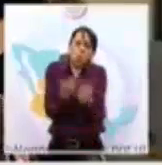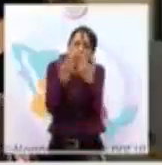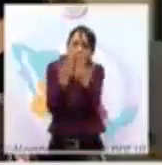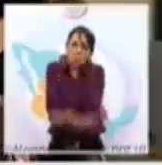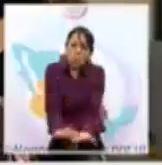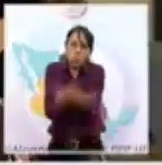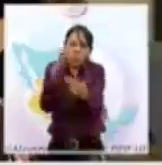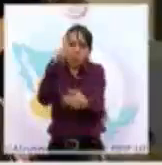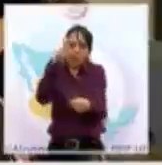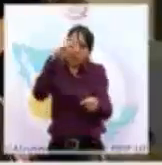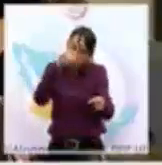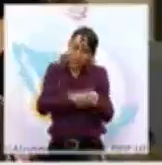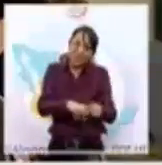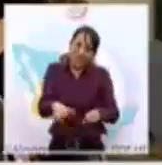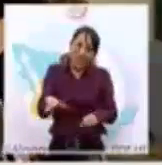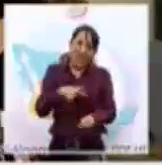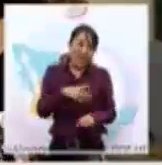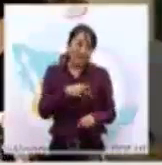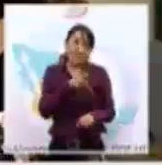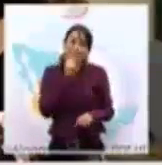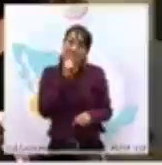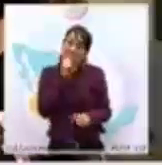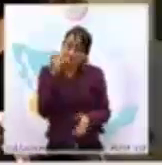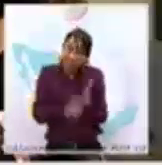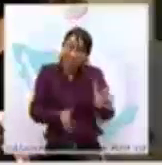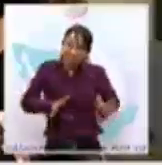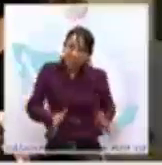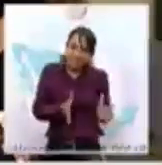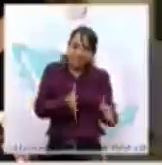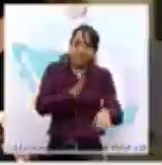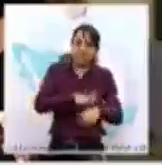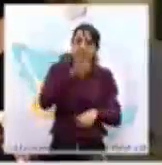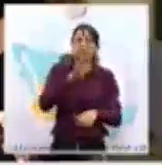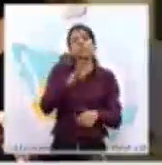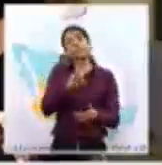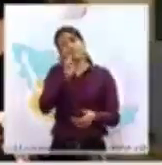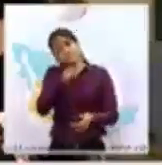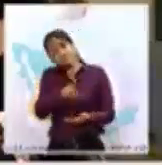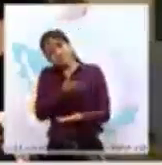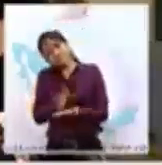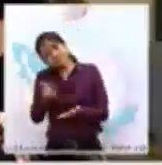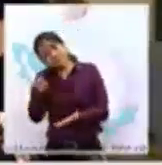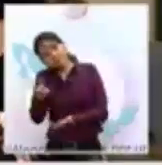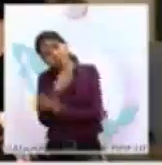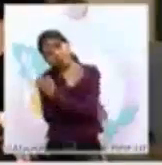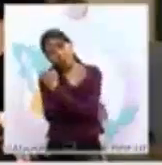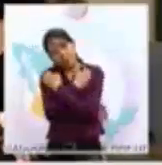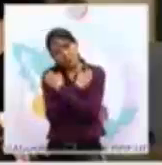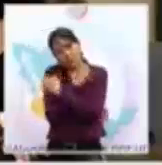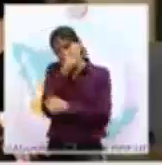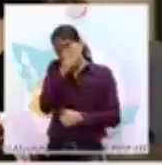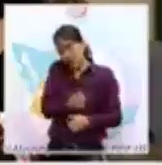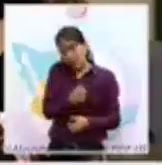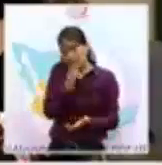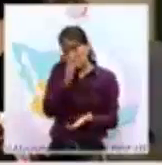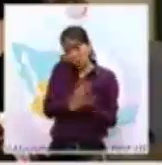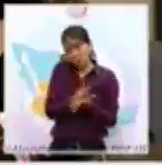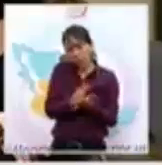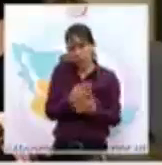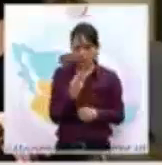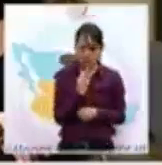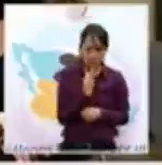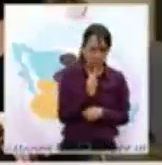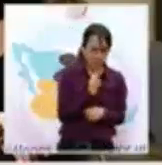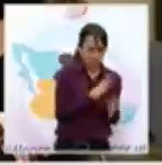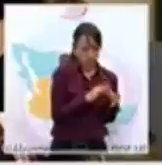educativo estamos frente a grandes retos, porque la educación no es solamente es verbalizar, memorizar